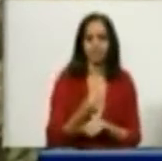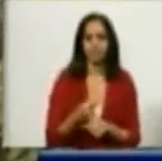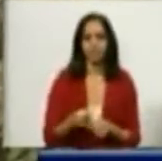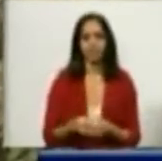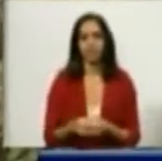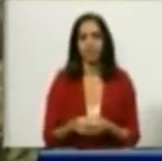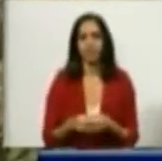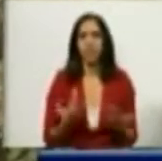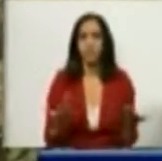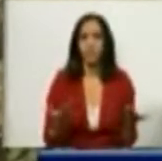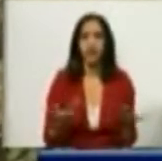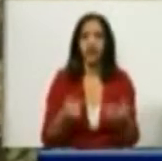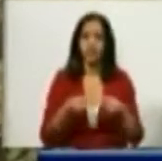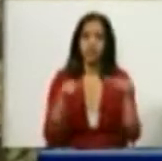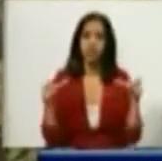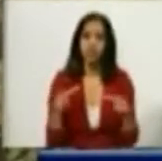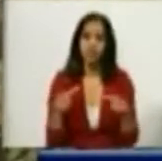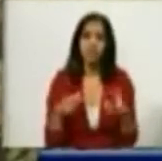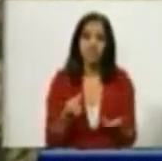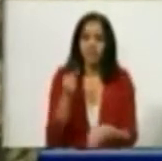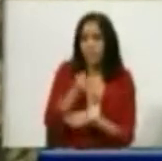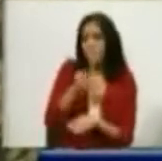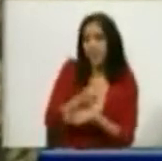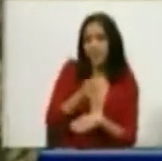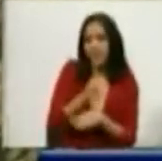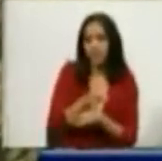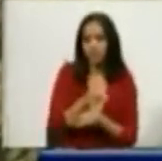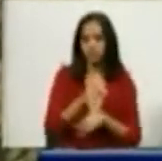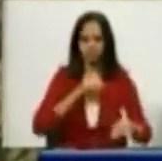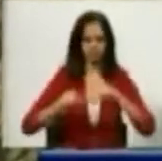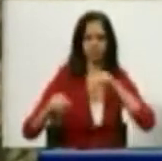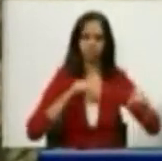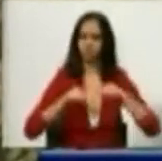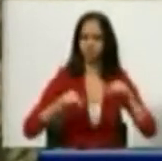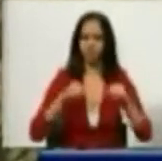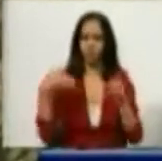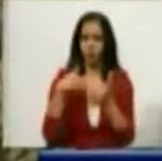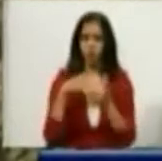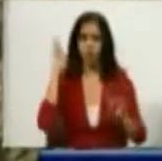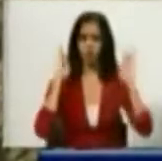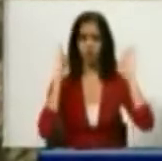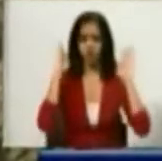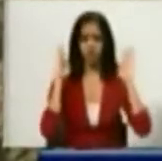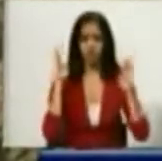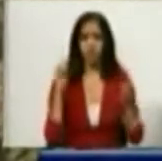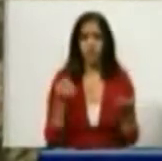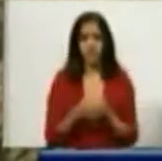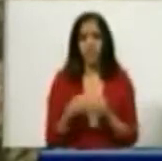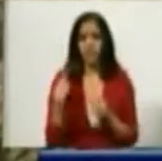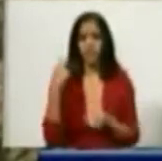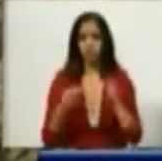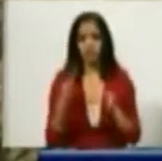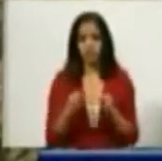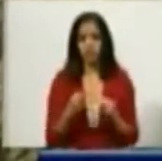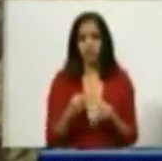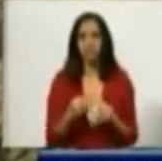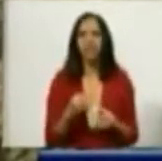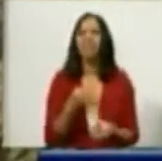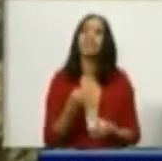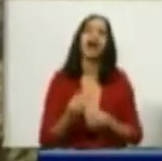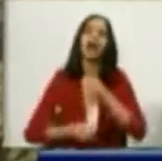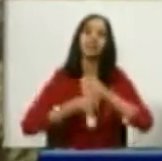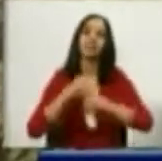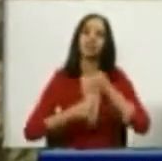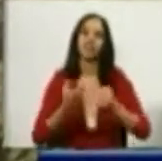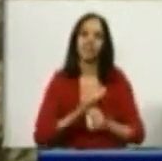dada esta circunstancias de amenazas y comportamientos autoritarios en contra de los candidatos que pertenecen a PJ la asociación de alcaldes por Venezuela